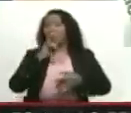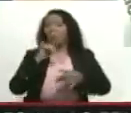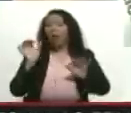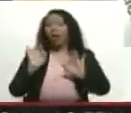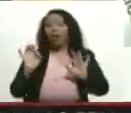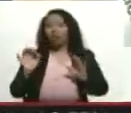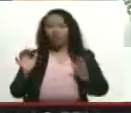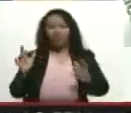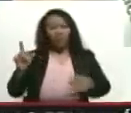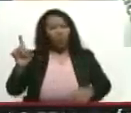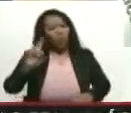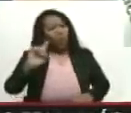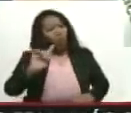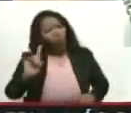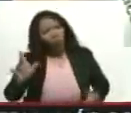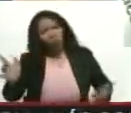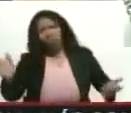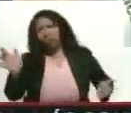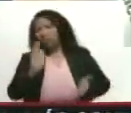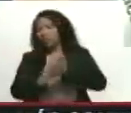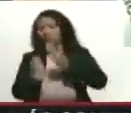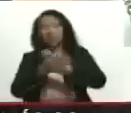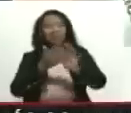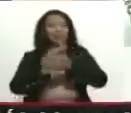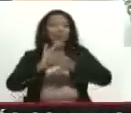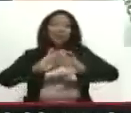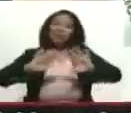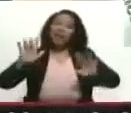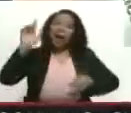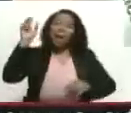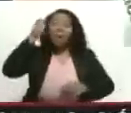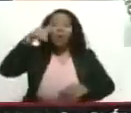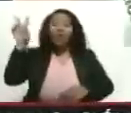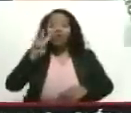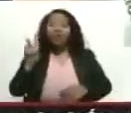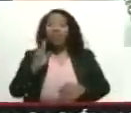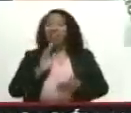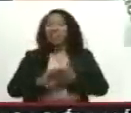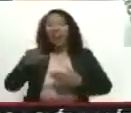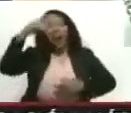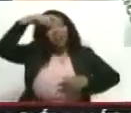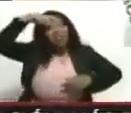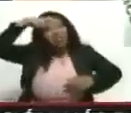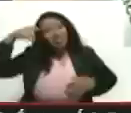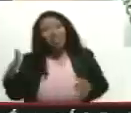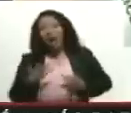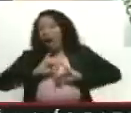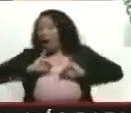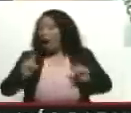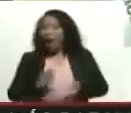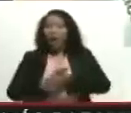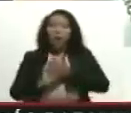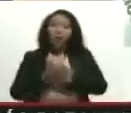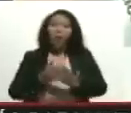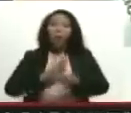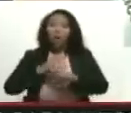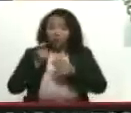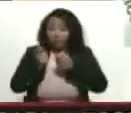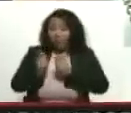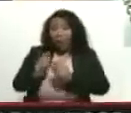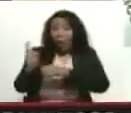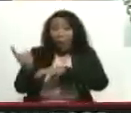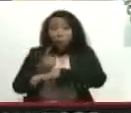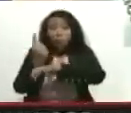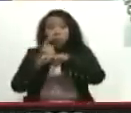No, ya el pueblo de Venezuela está harto de esto, porque intentaron con drones